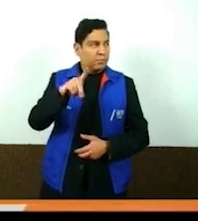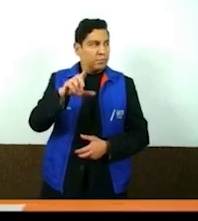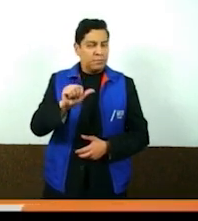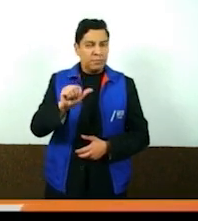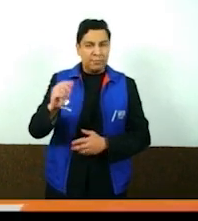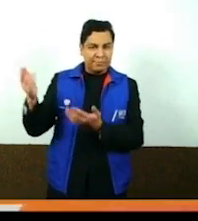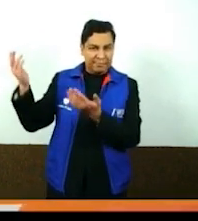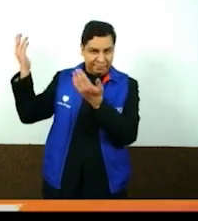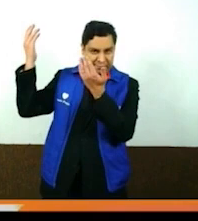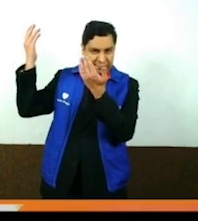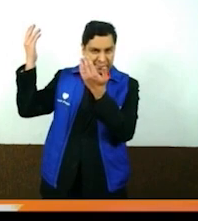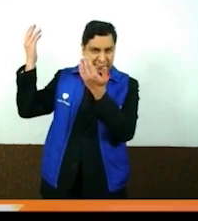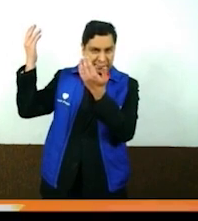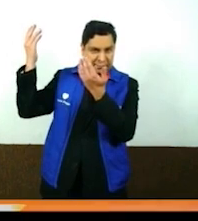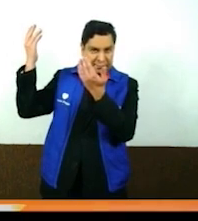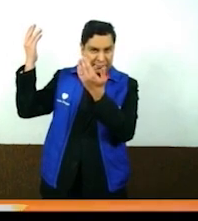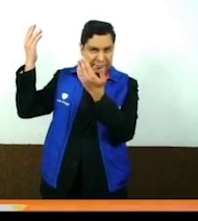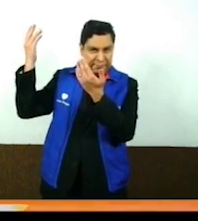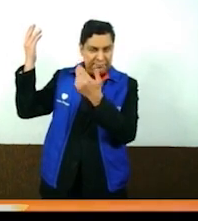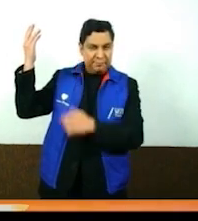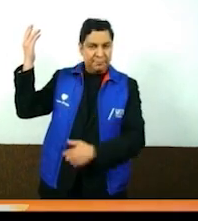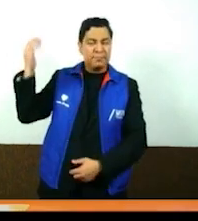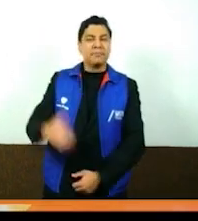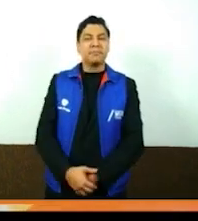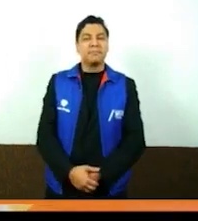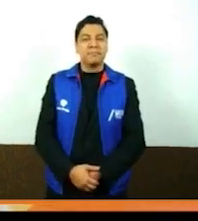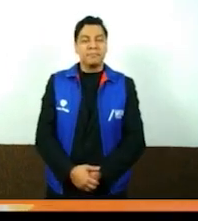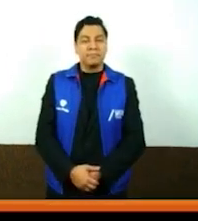Yolanda Palma Montesinos.